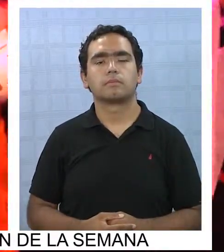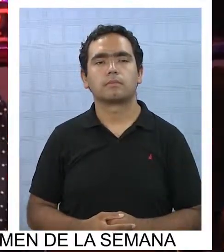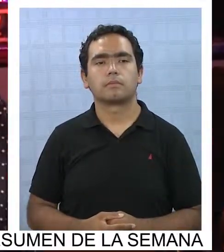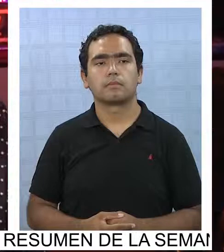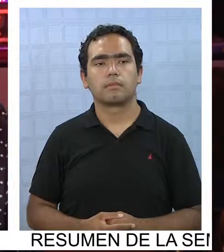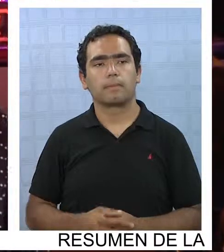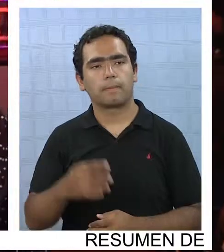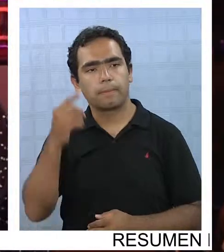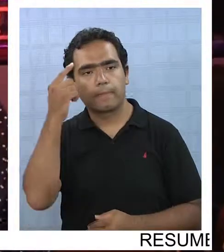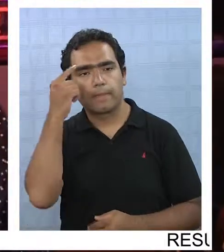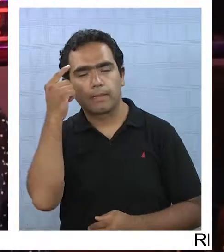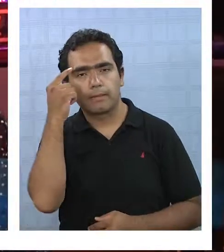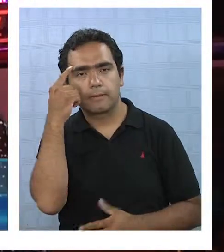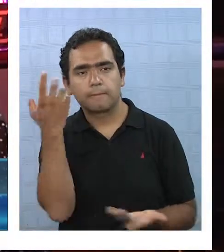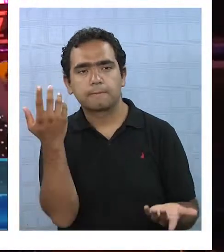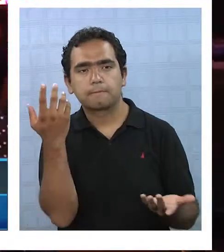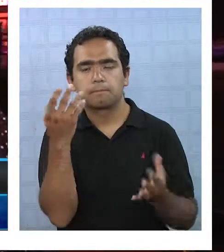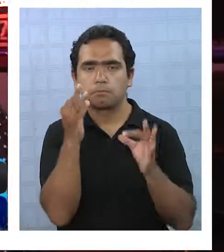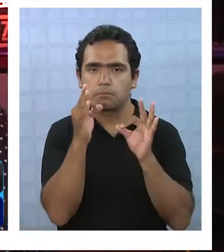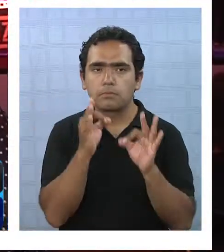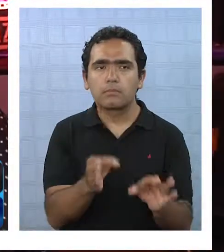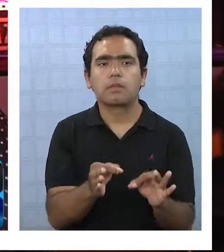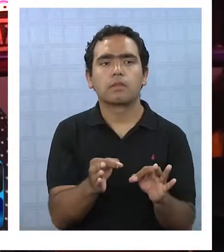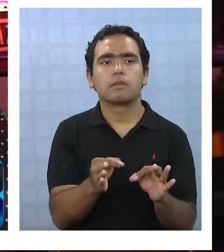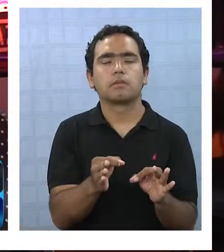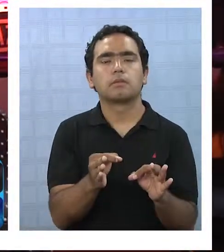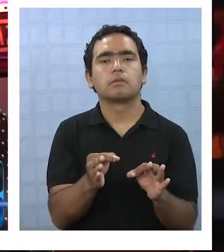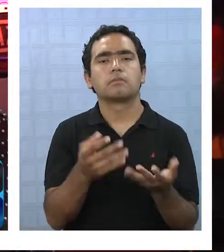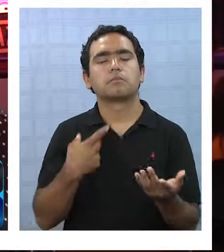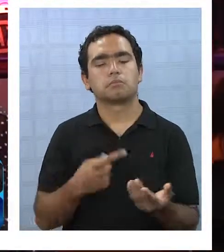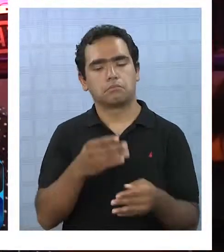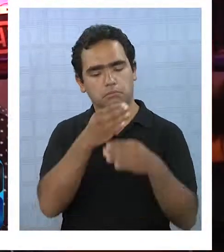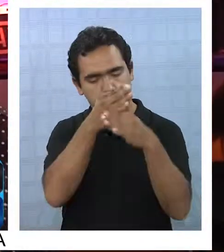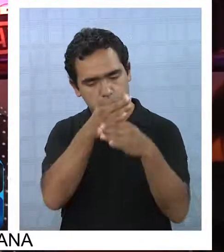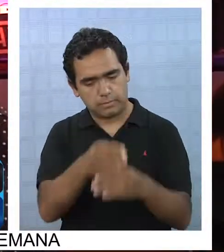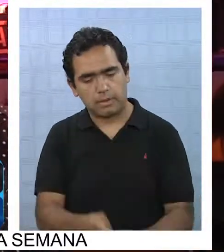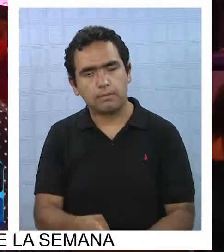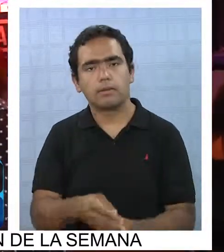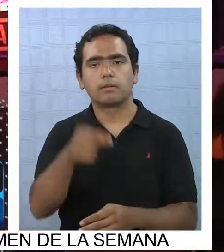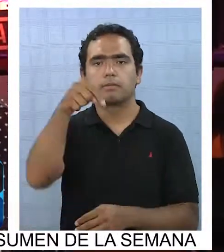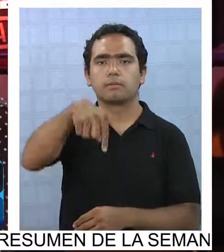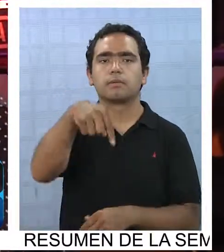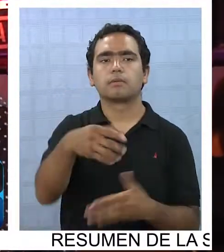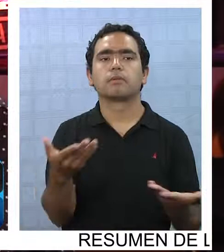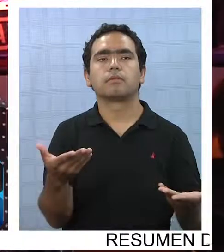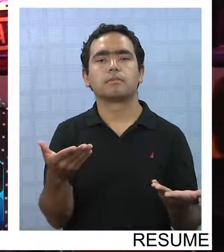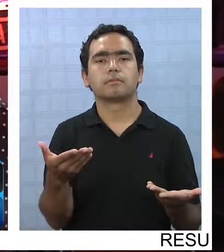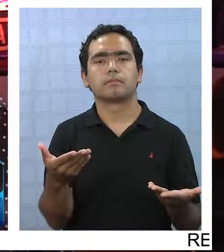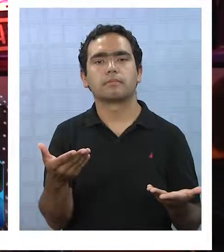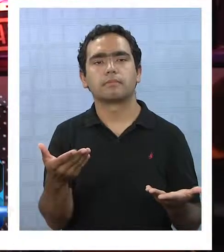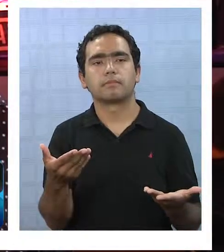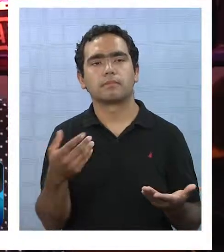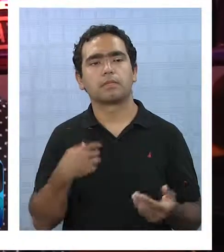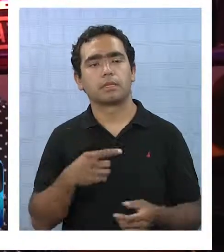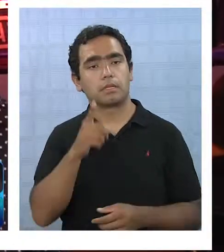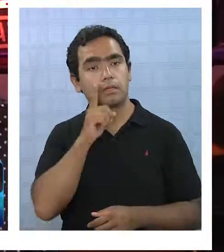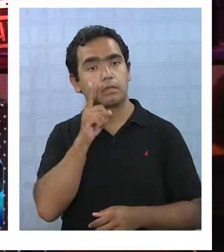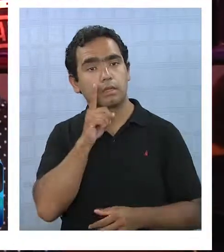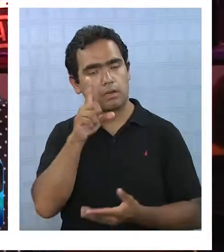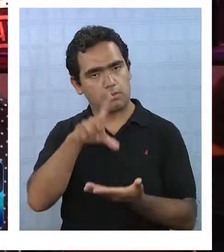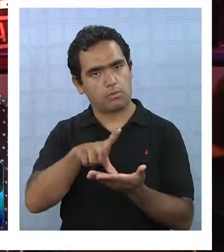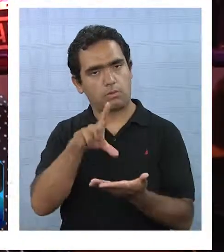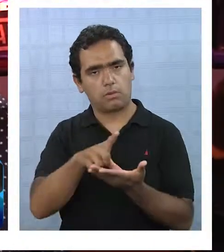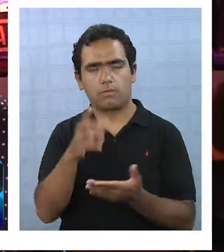Creo que la clave está en que se ha consolidado, que se ha consolidado, que tiene un lugar más